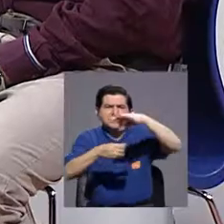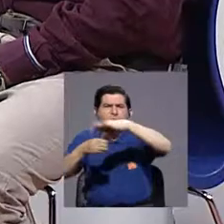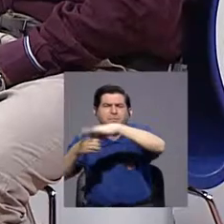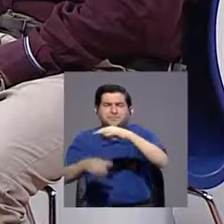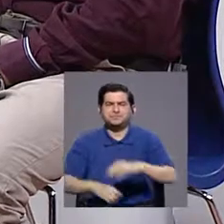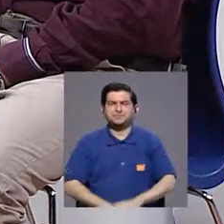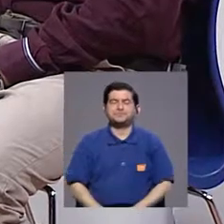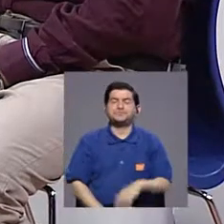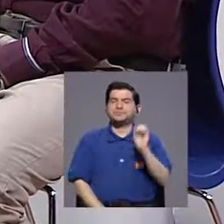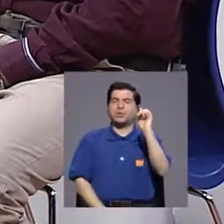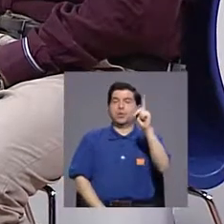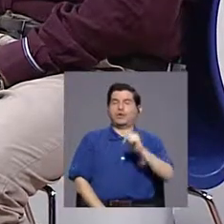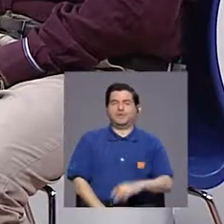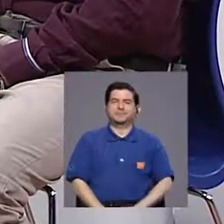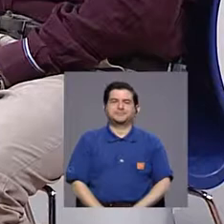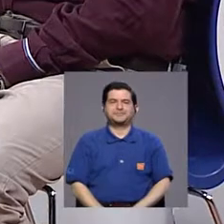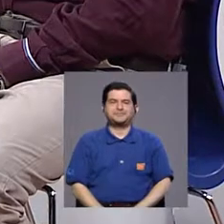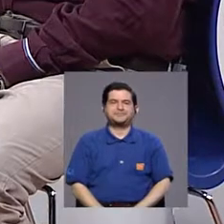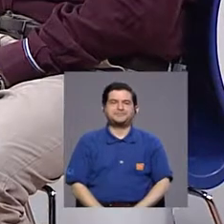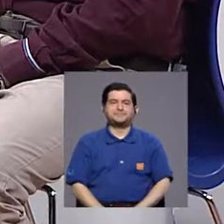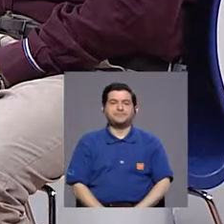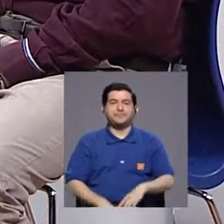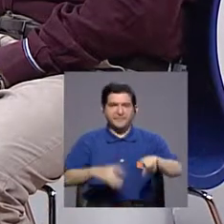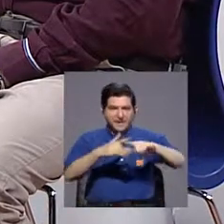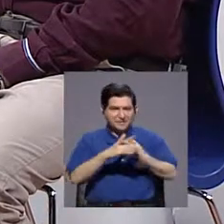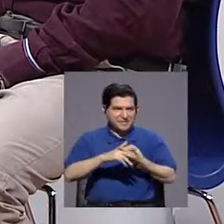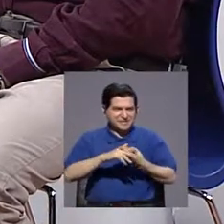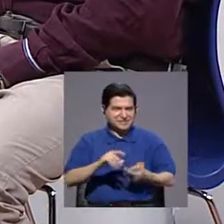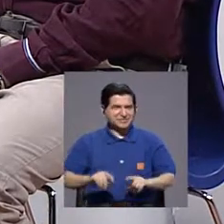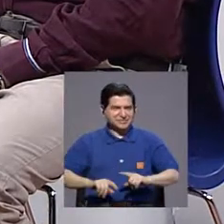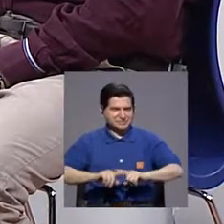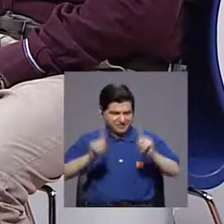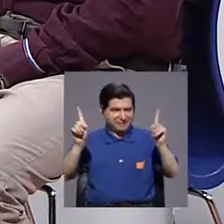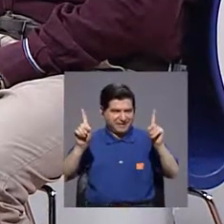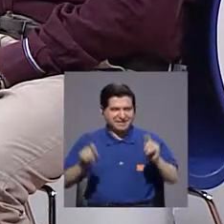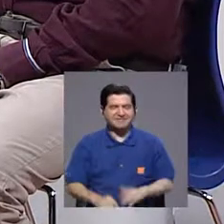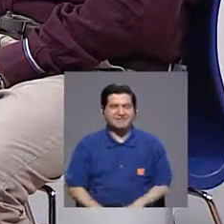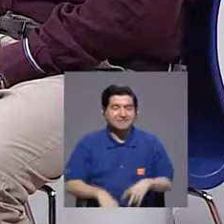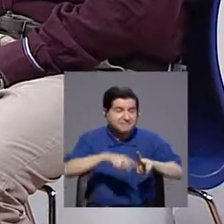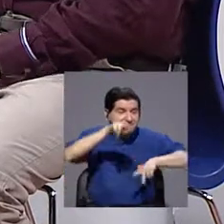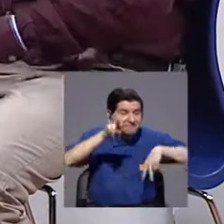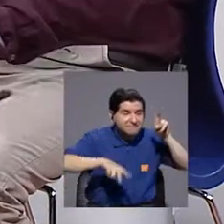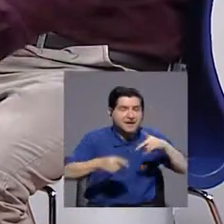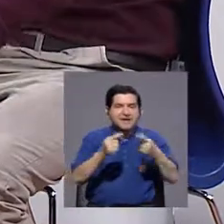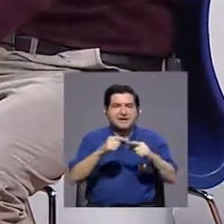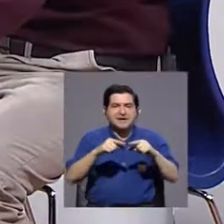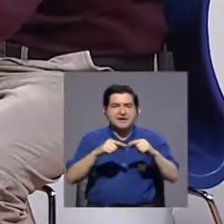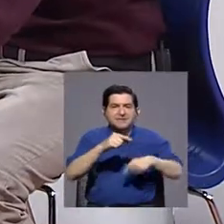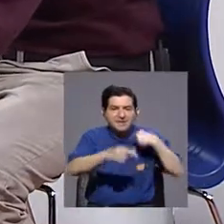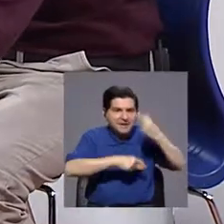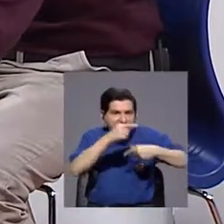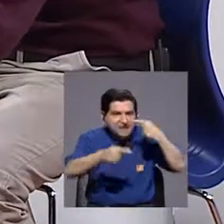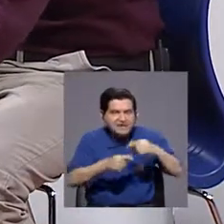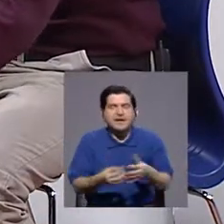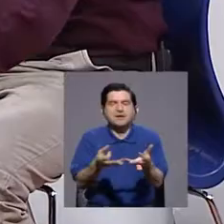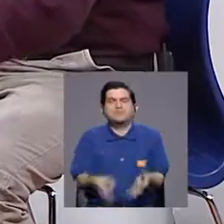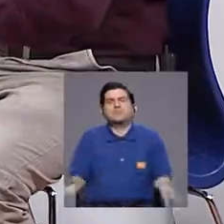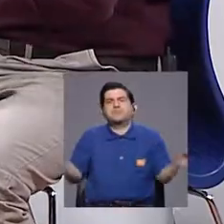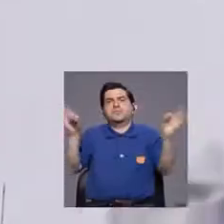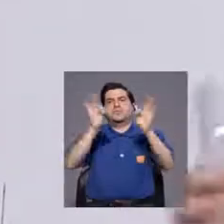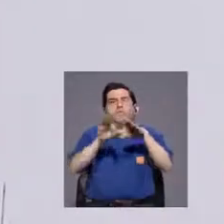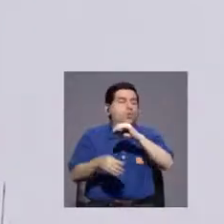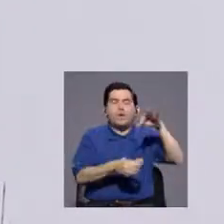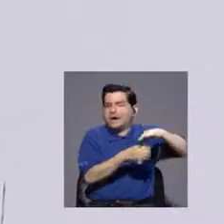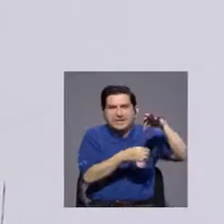ok bueno vamos a comenzar al revés la variabilidad genética es muy importante la variabilidad en los